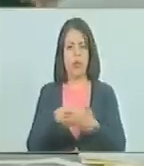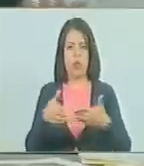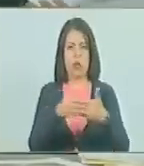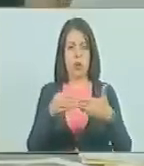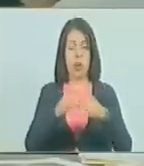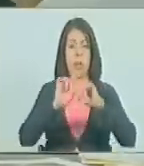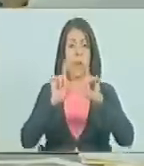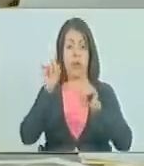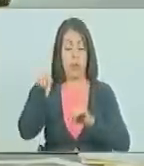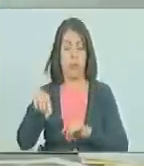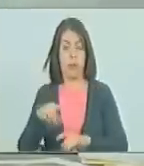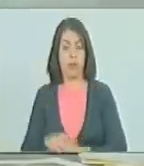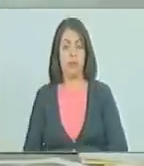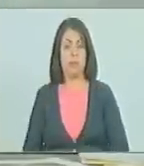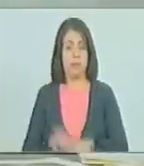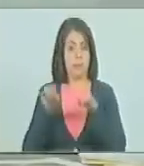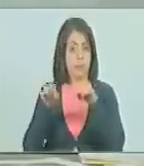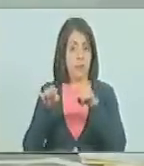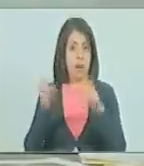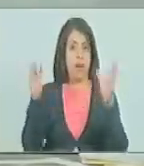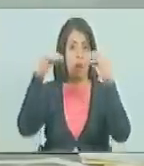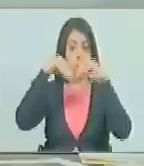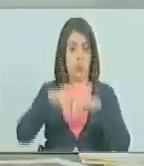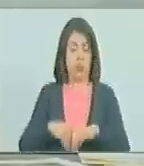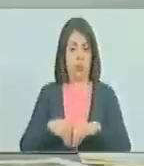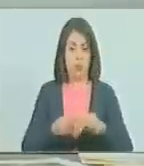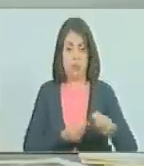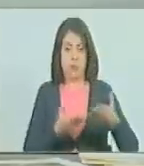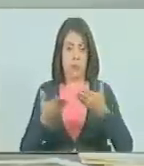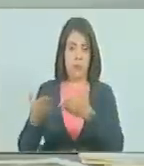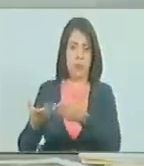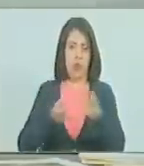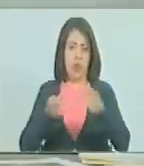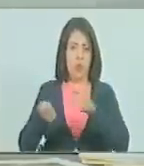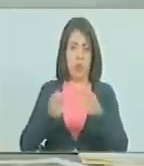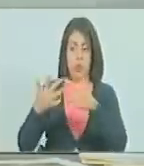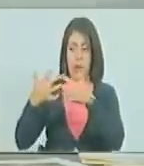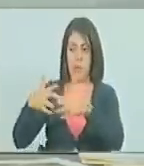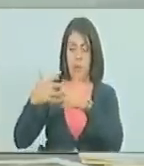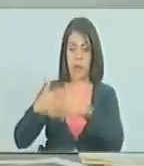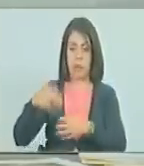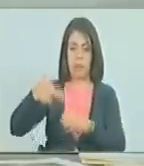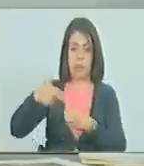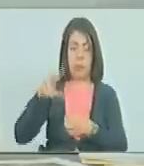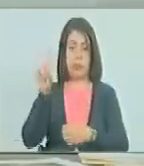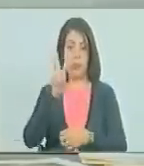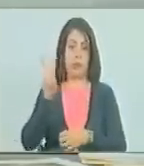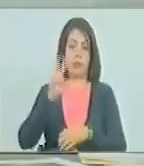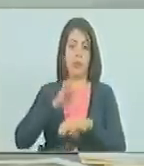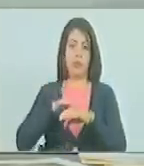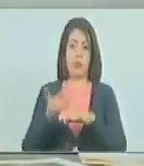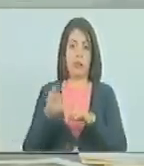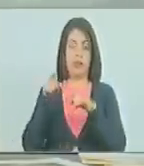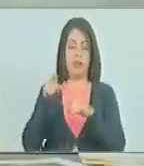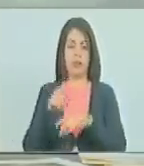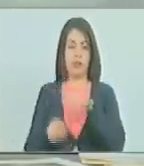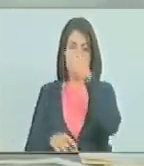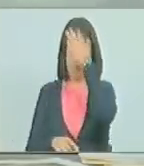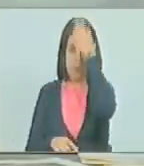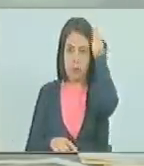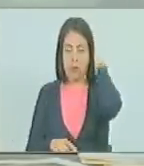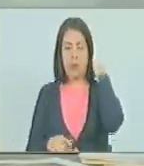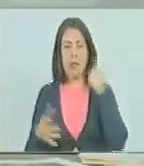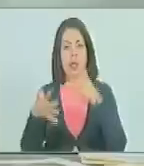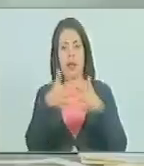pero también, como parte del acuerdo, era la entrega del dominio de la empresa petrolera venezolana a los